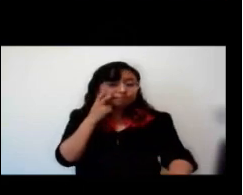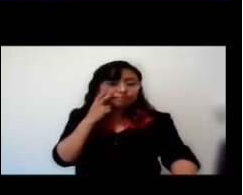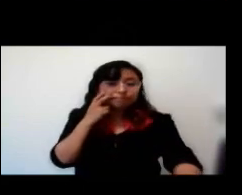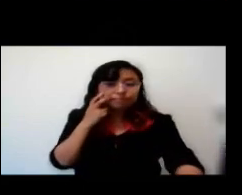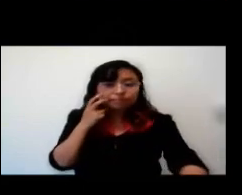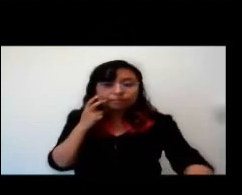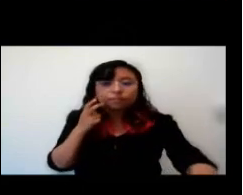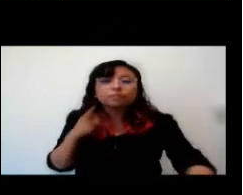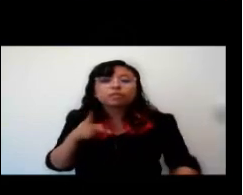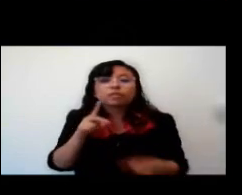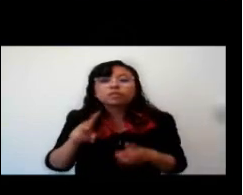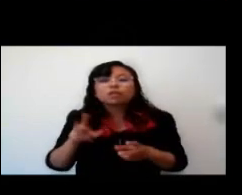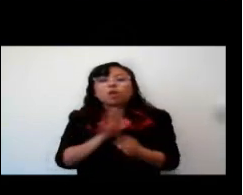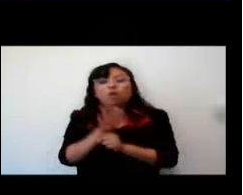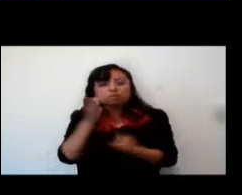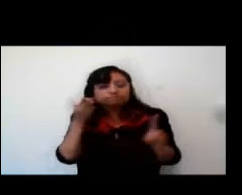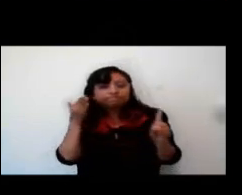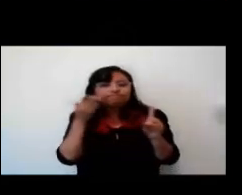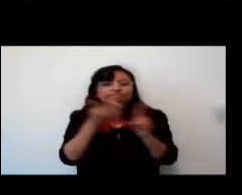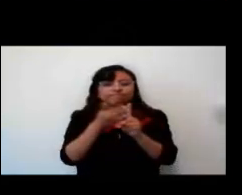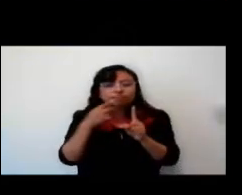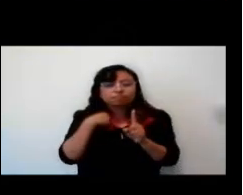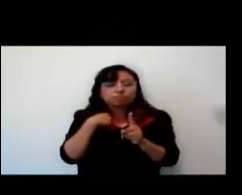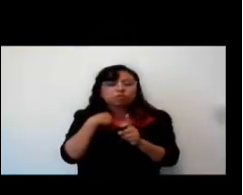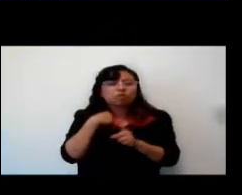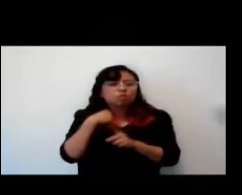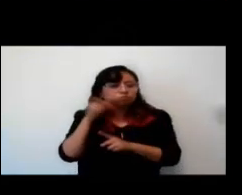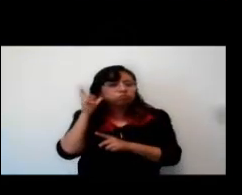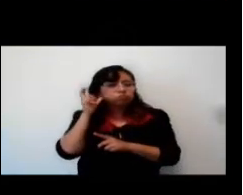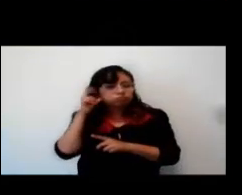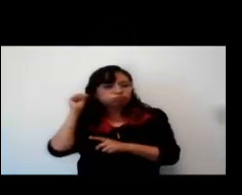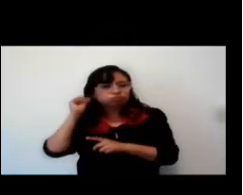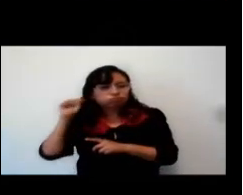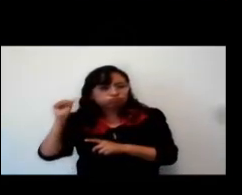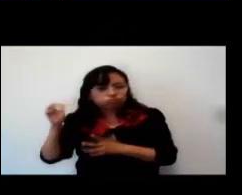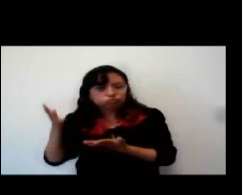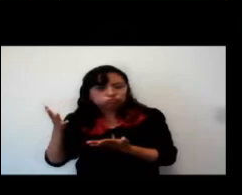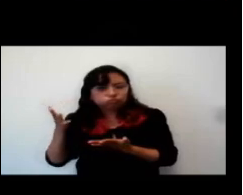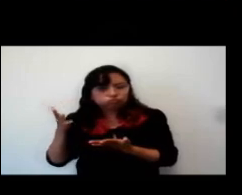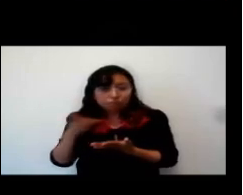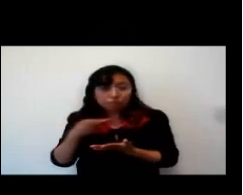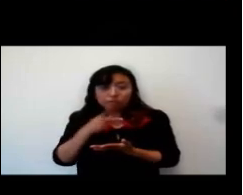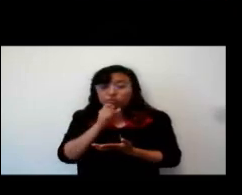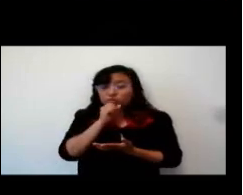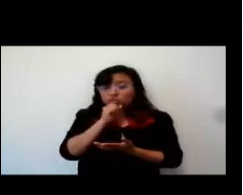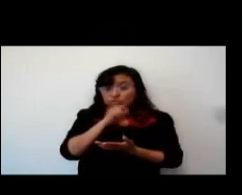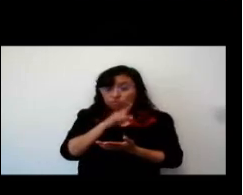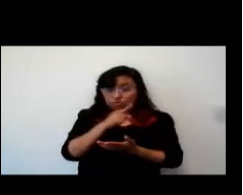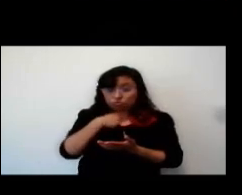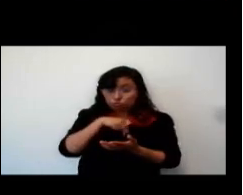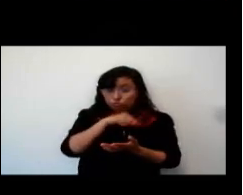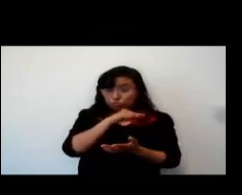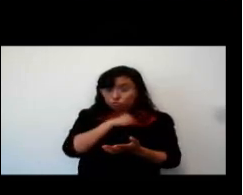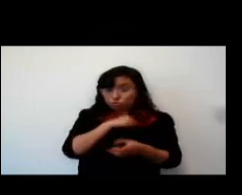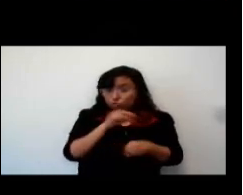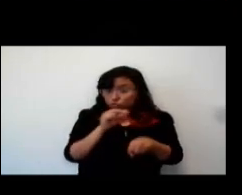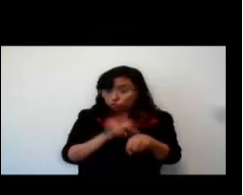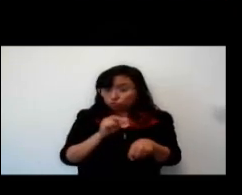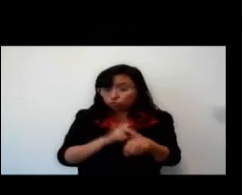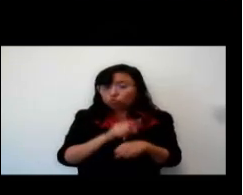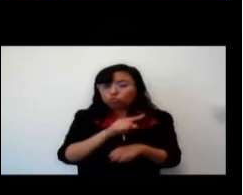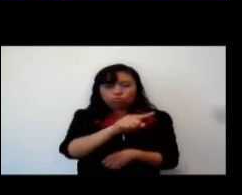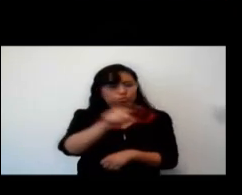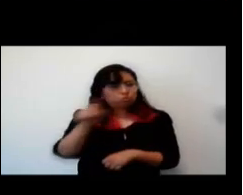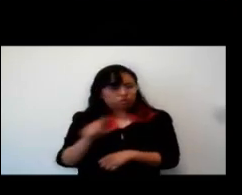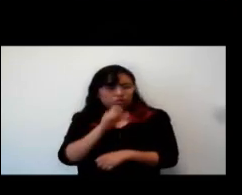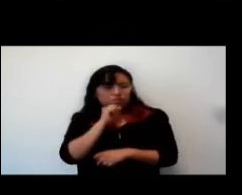mucho más de la percepción auditiva. Entonces, es por esto que nosotros como médicos y ustedes como